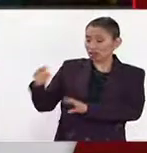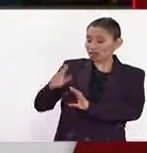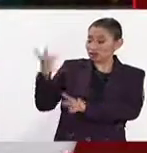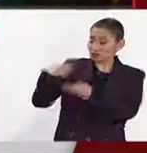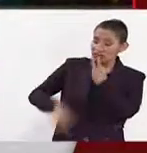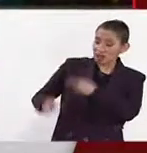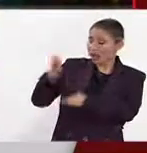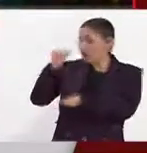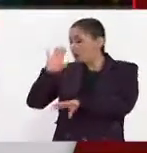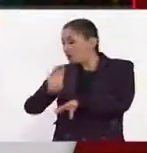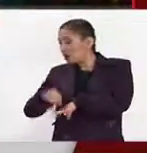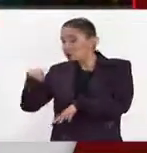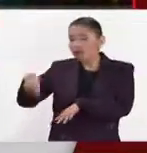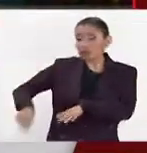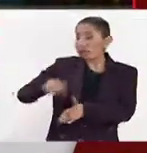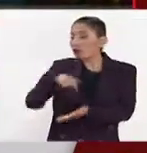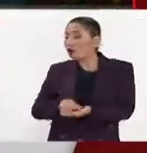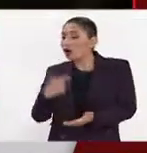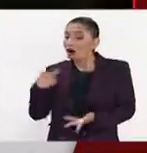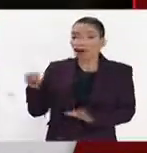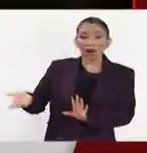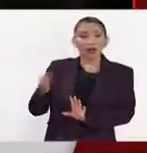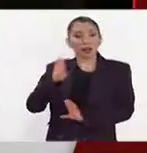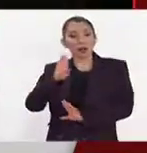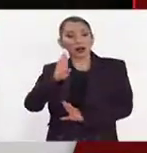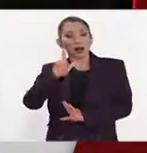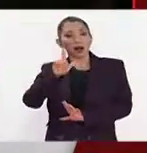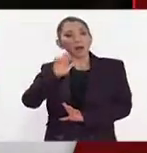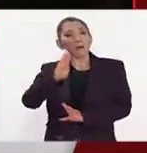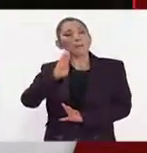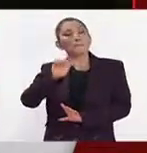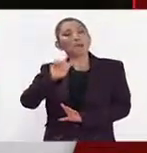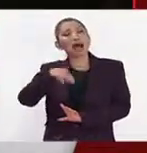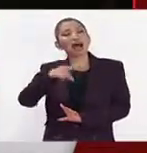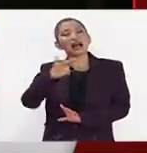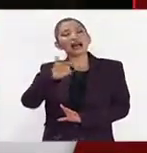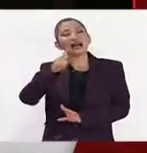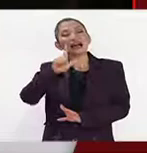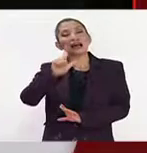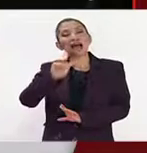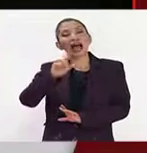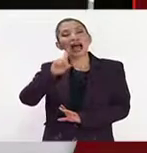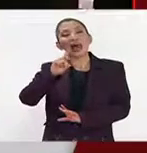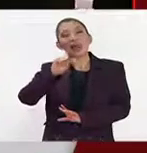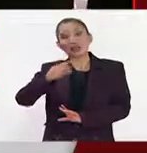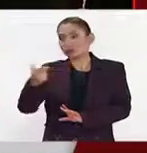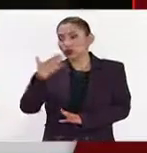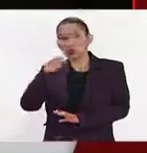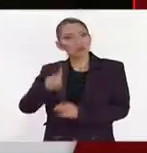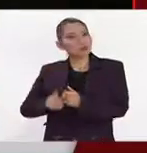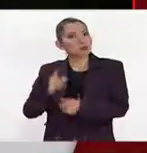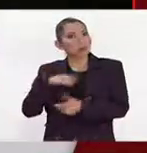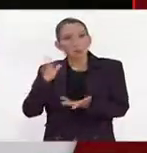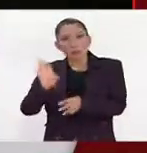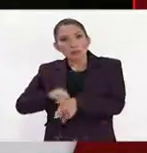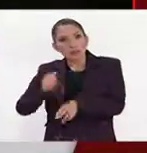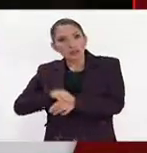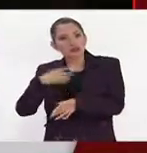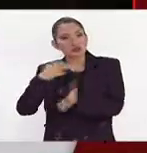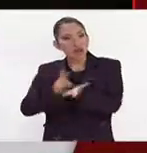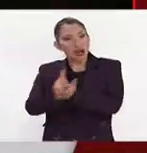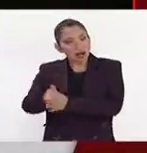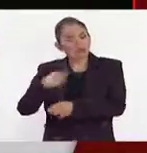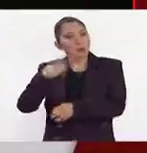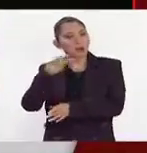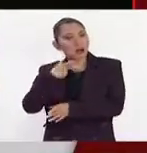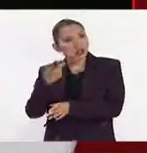migrantes no autorizados de Bangladesh, lo que significa que ni siquiera tienen derechos políticos, sociales y económicos plenos.